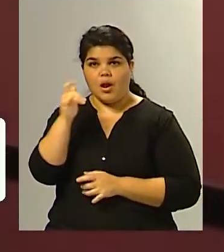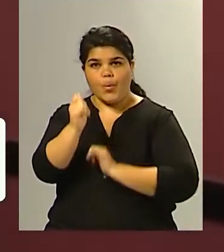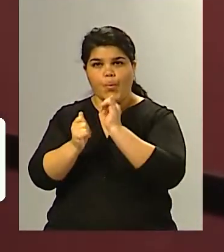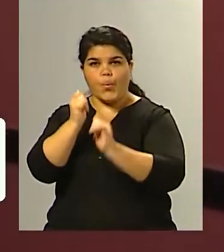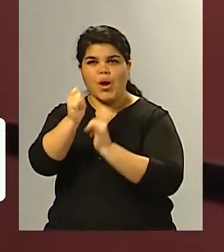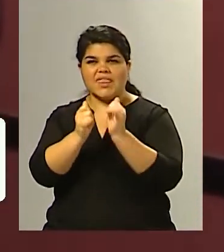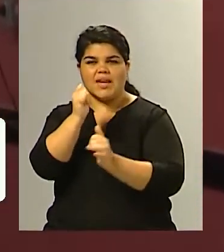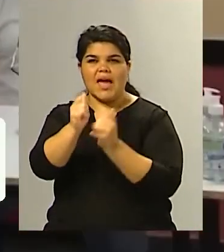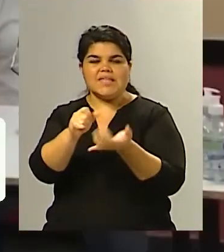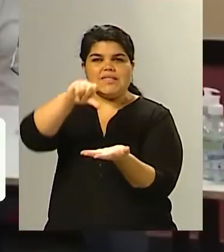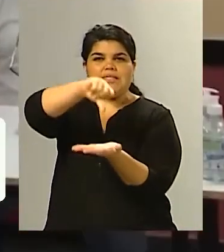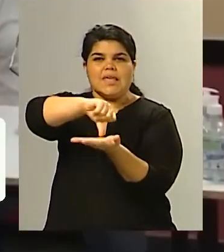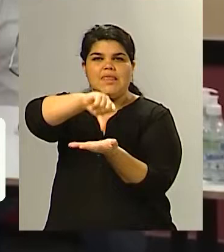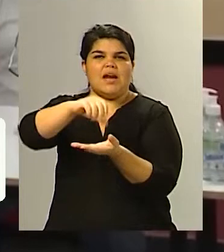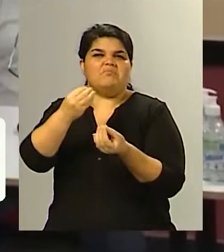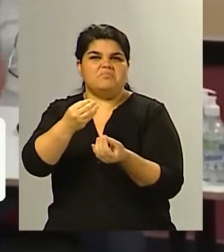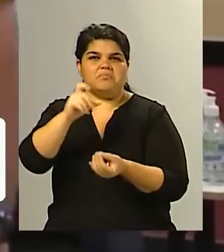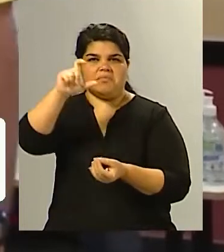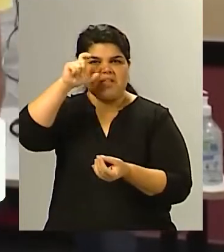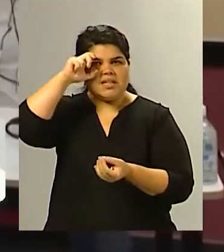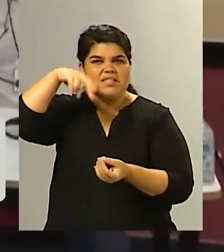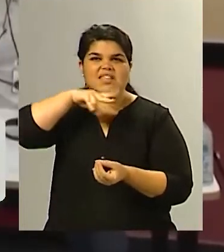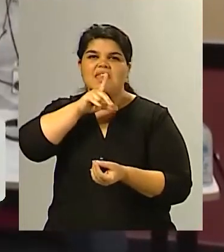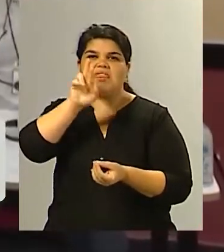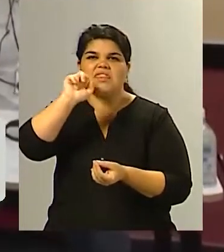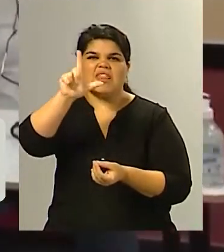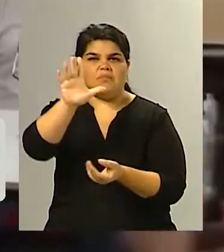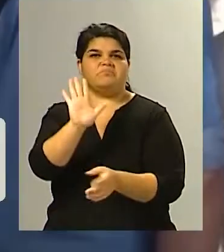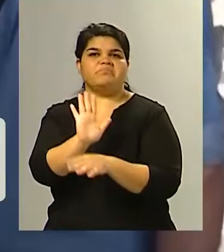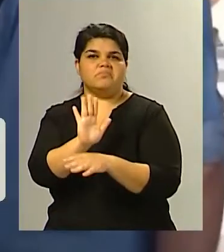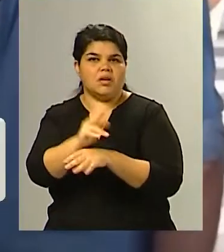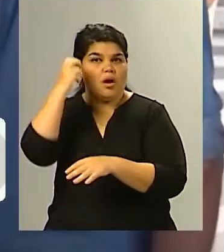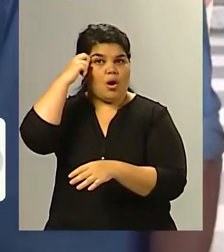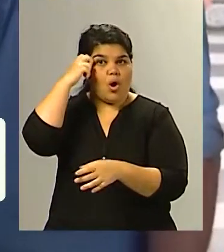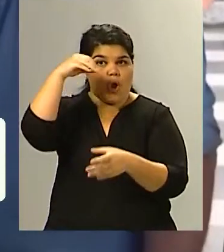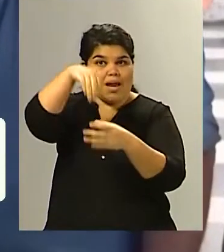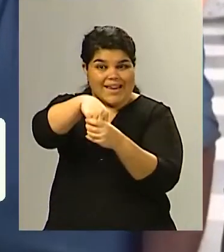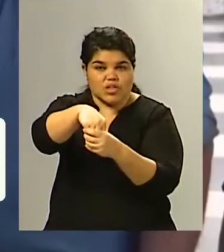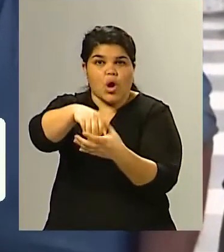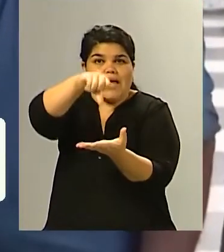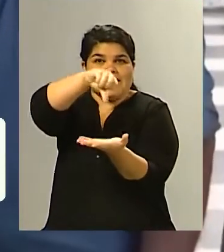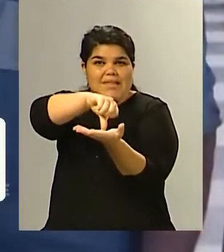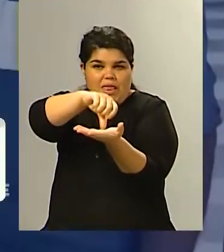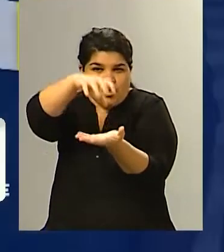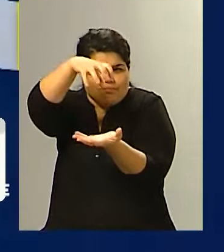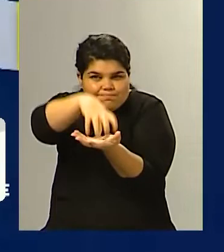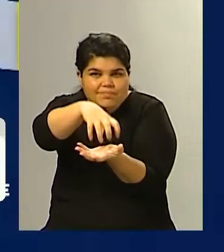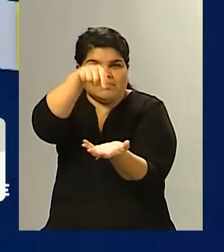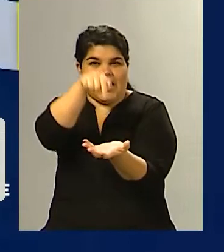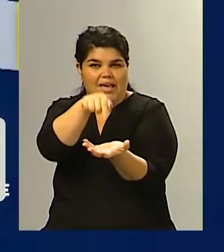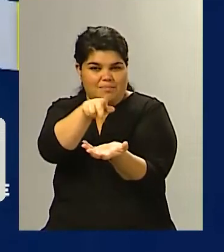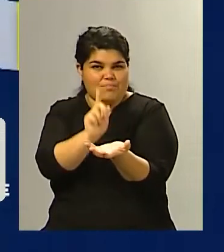el centro en el Congreso. Y hay una novedad. En la primera vuelta se habló poco de esto, pero